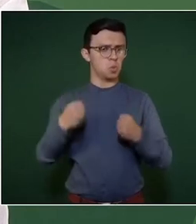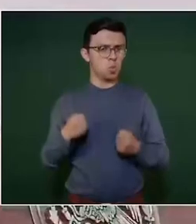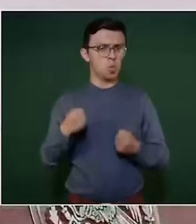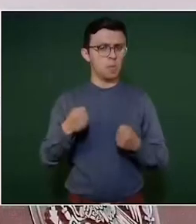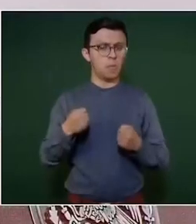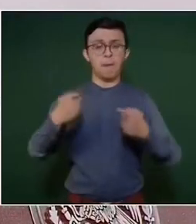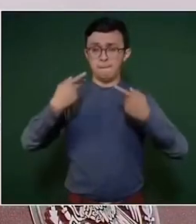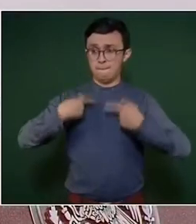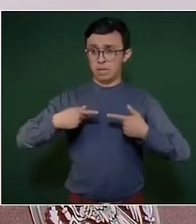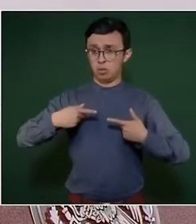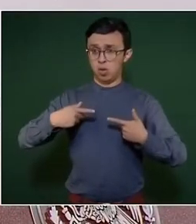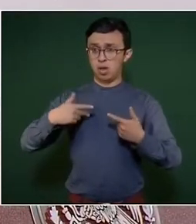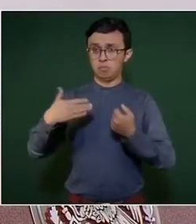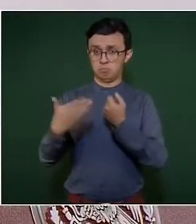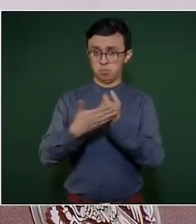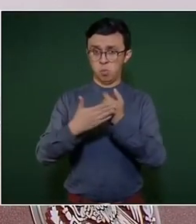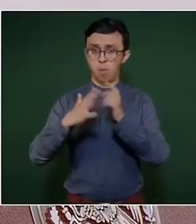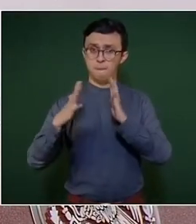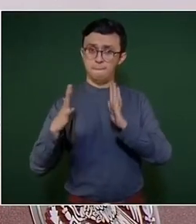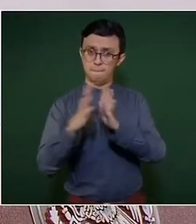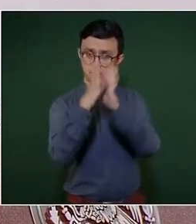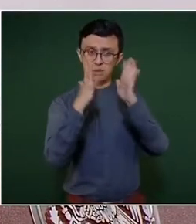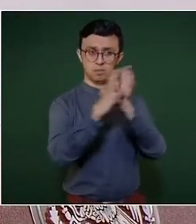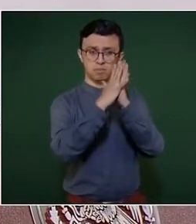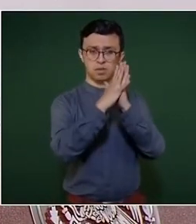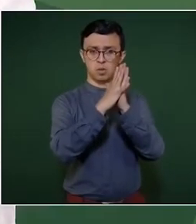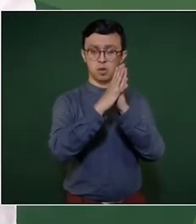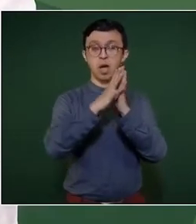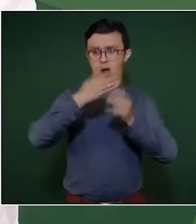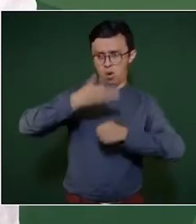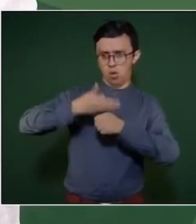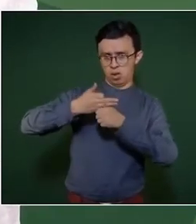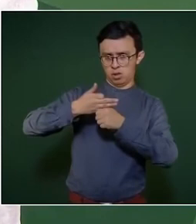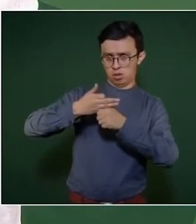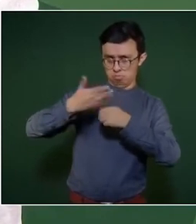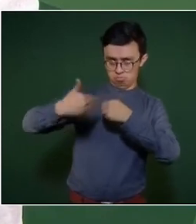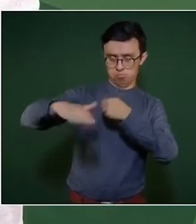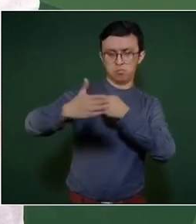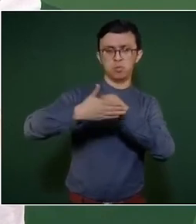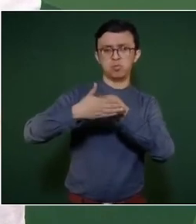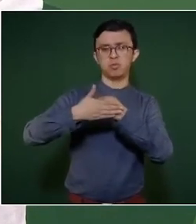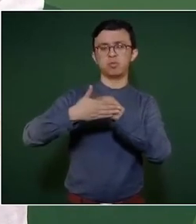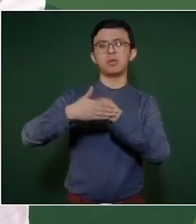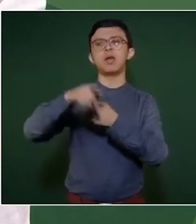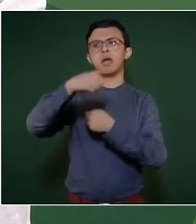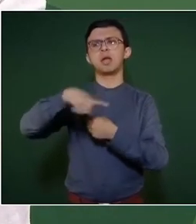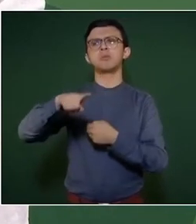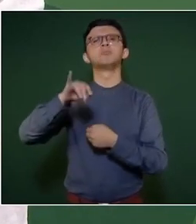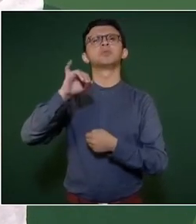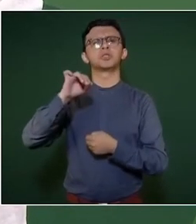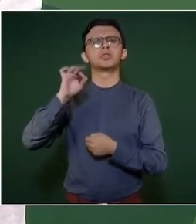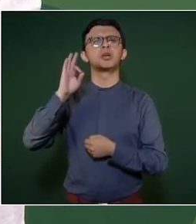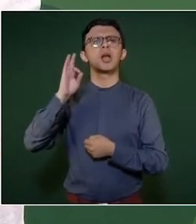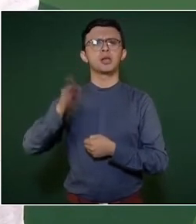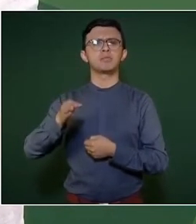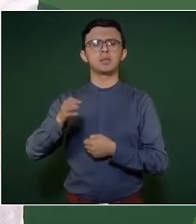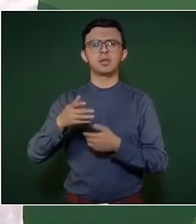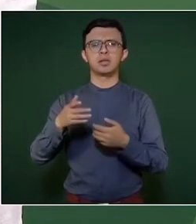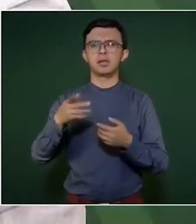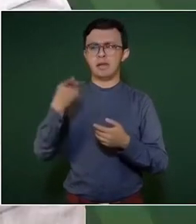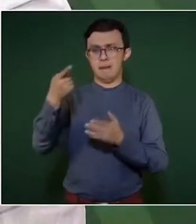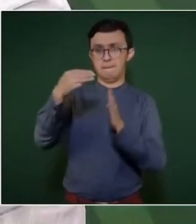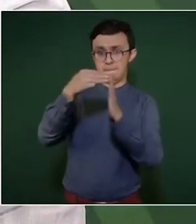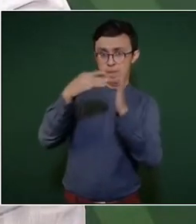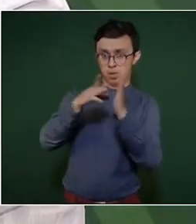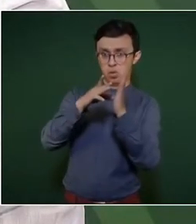todos los que participen o los que están participando están conformes con ese